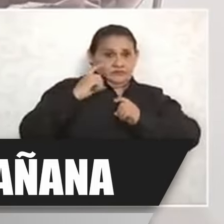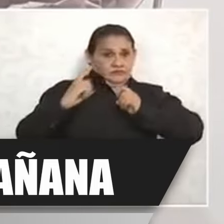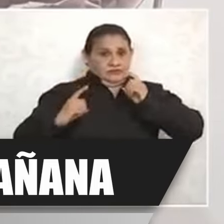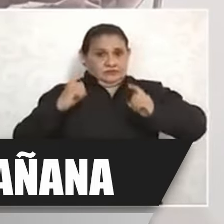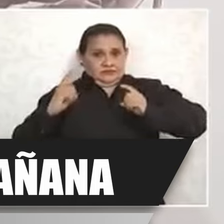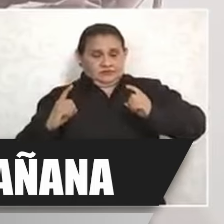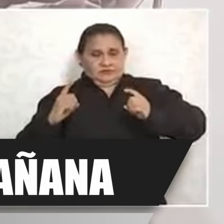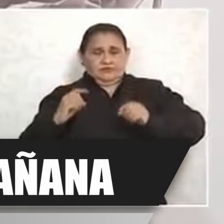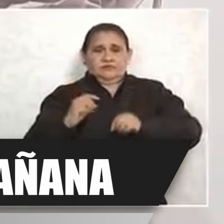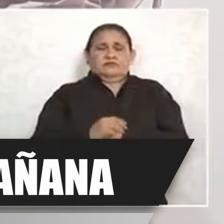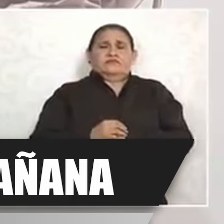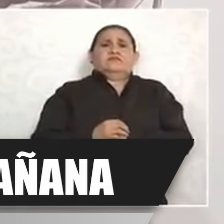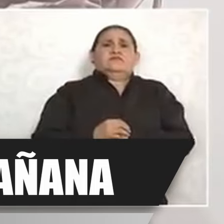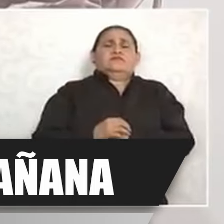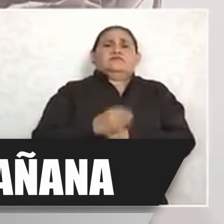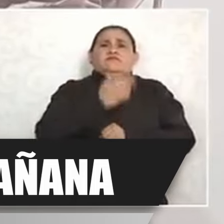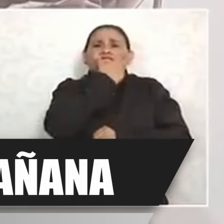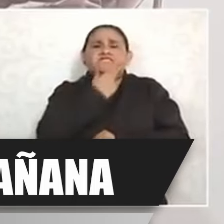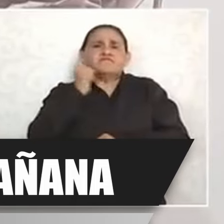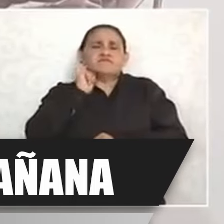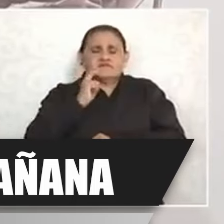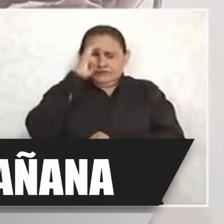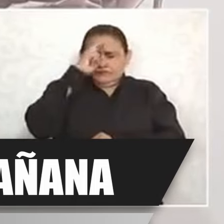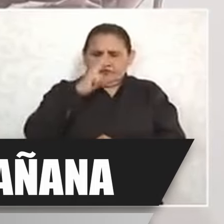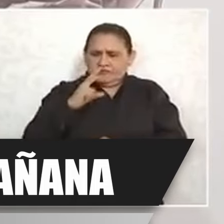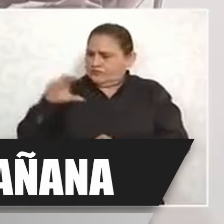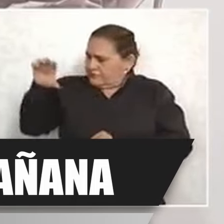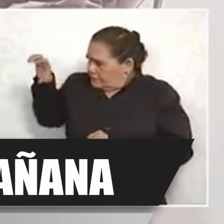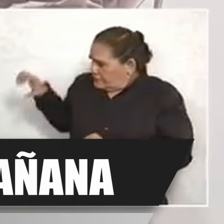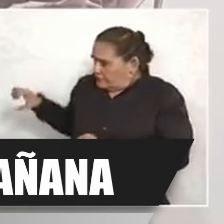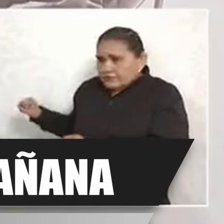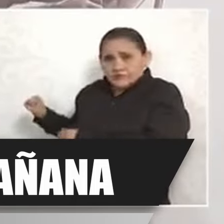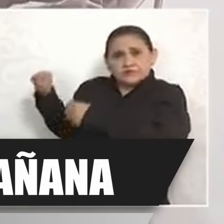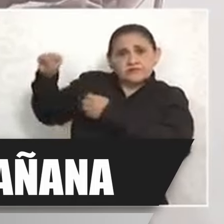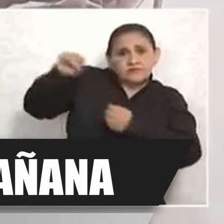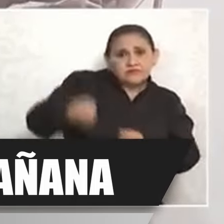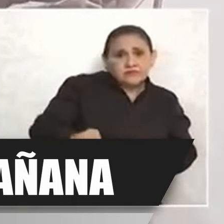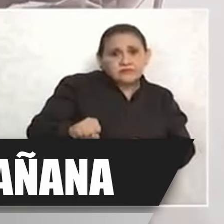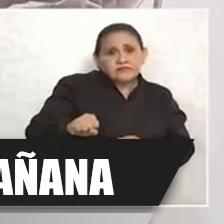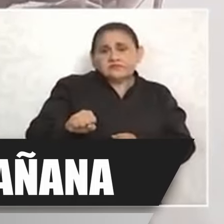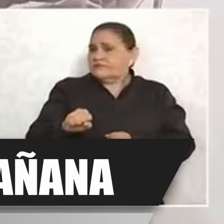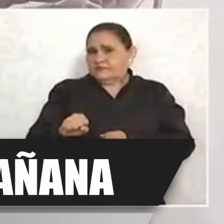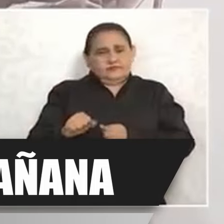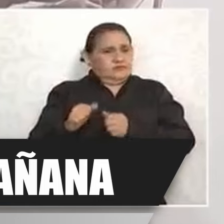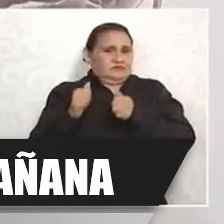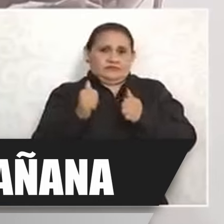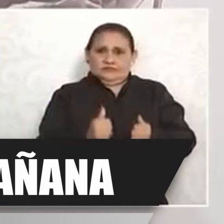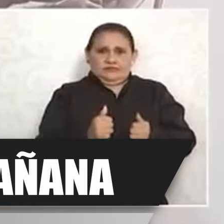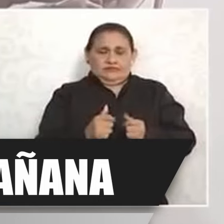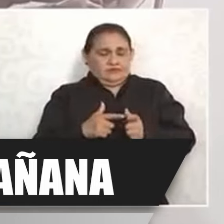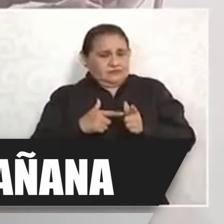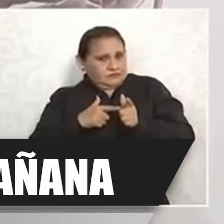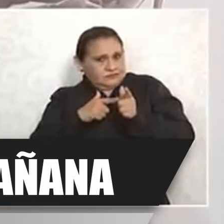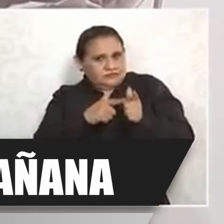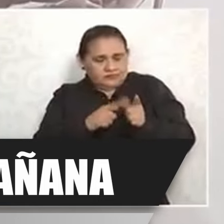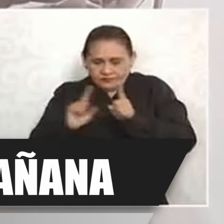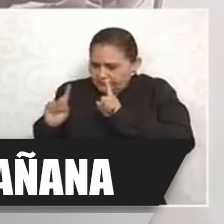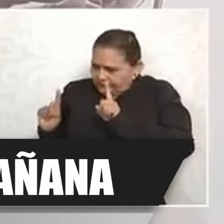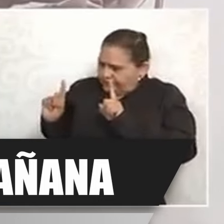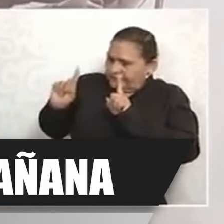Las mexicanas, los mexicanos nos damos la mano, no dejamos a nadie atrás, no dejamos a nadie afuera. Por eso vamos a